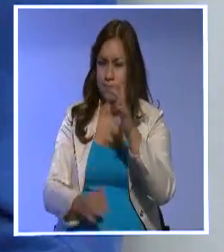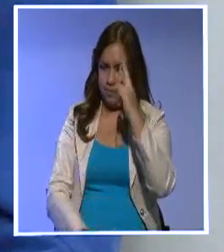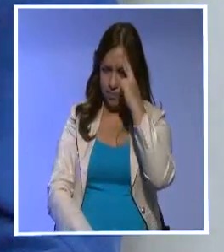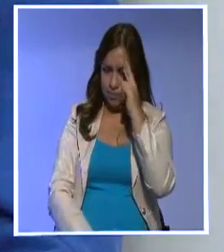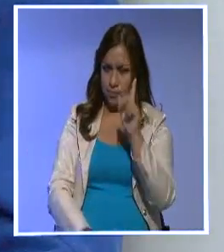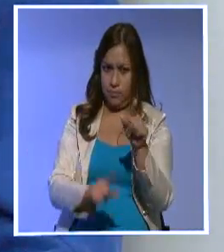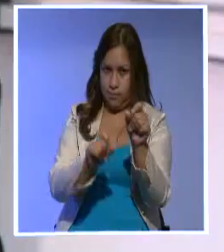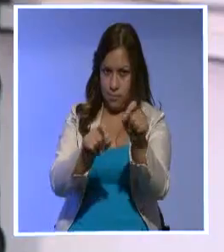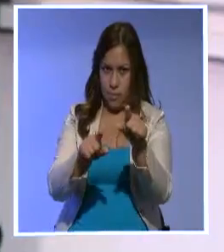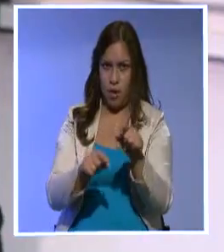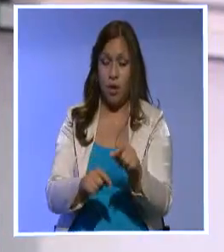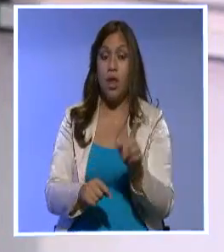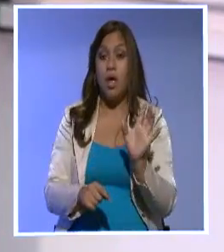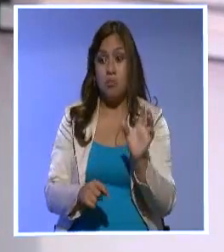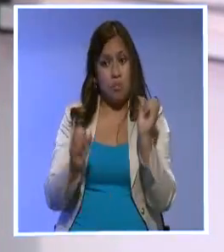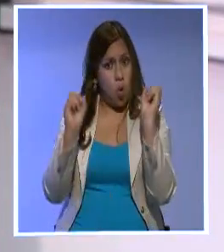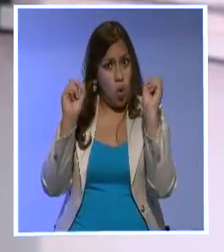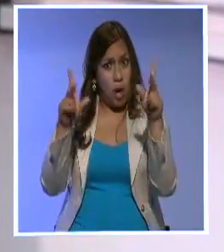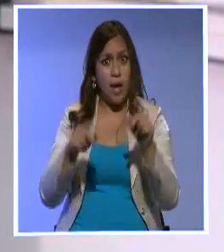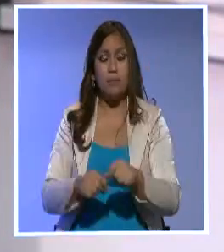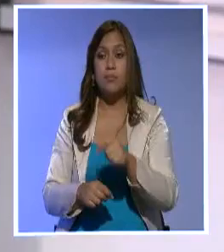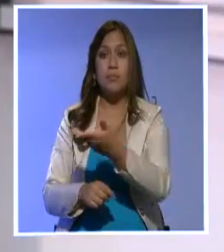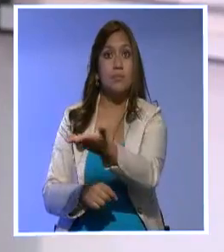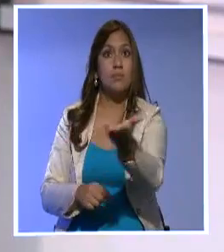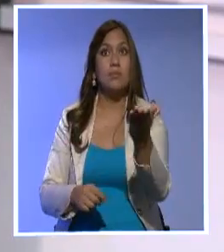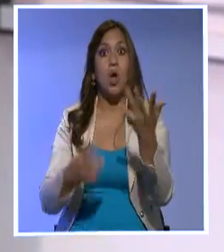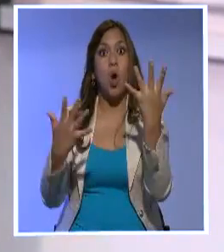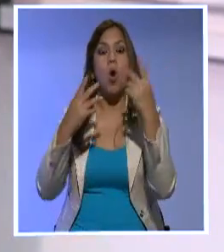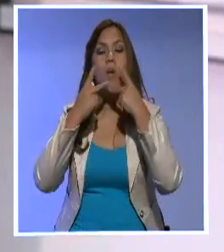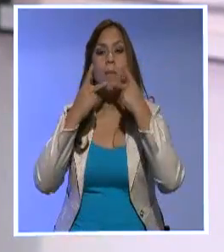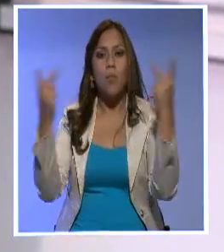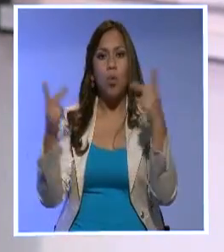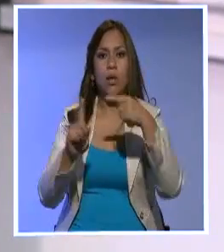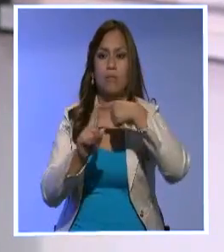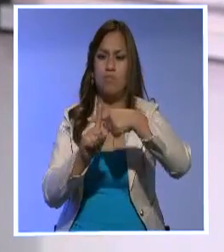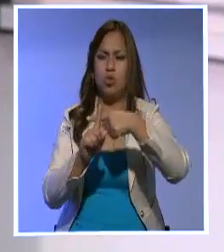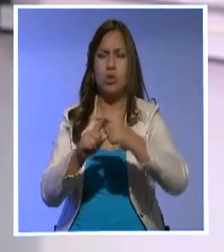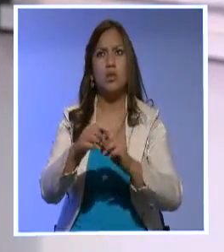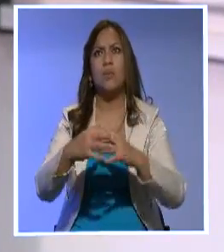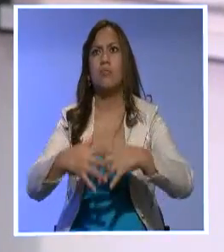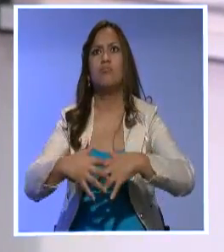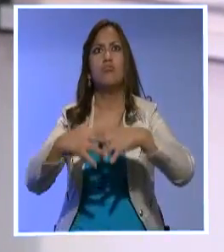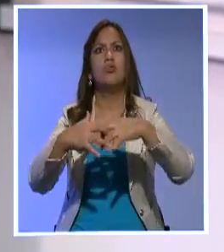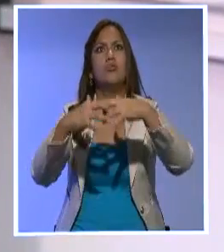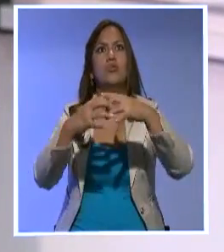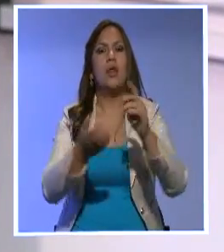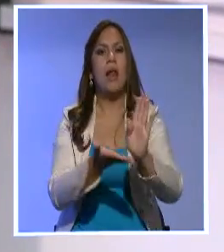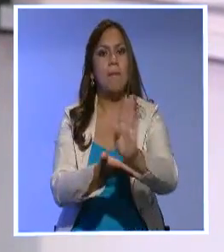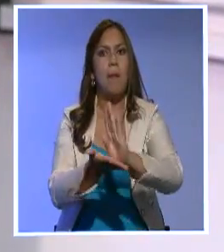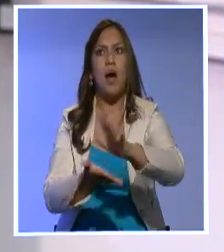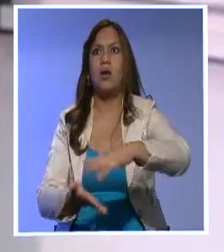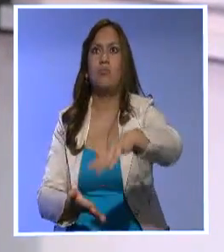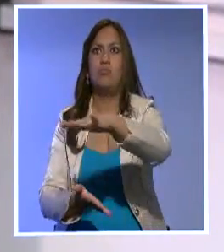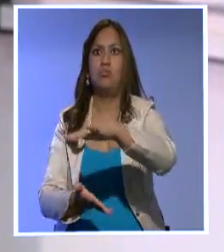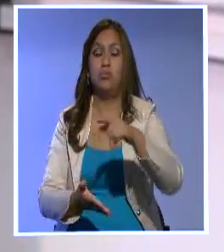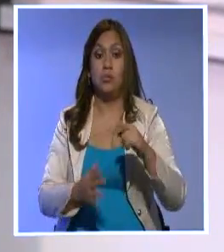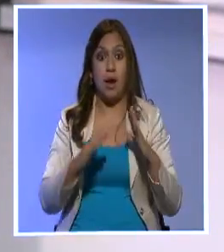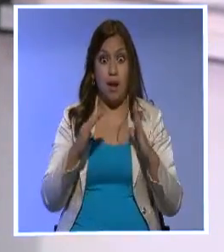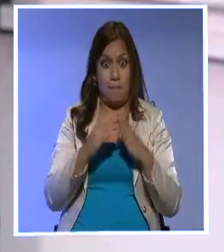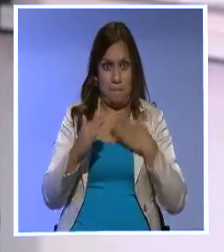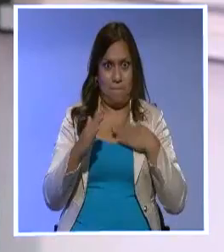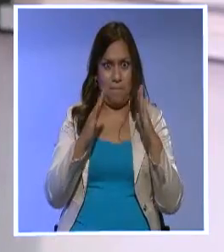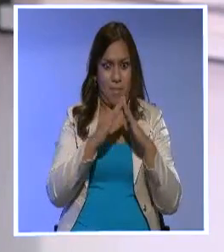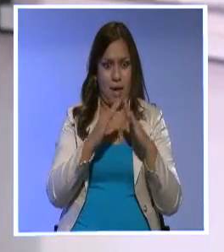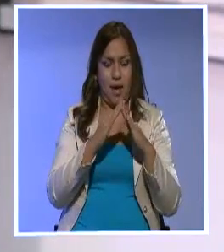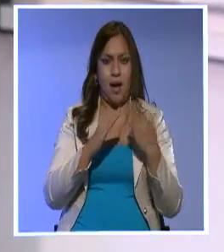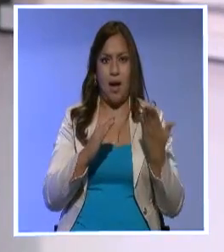promovió un beneficio particular al dueño del propietario ese propietario pueda